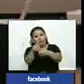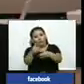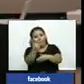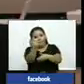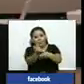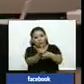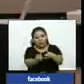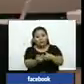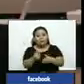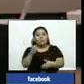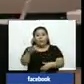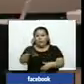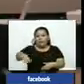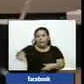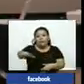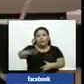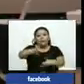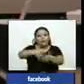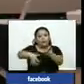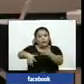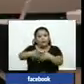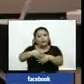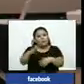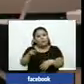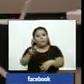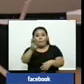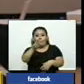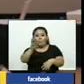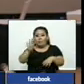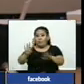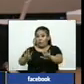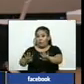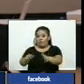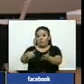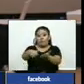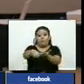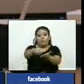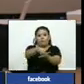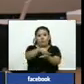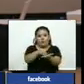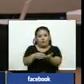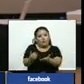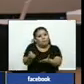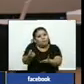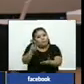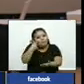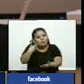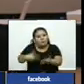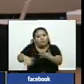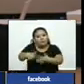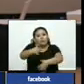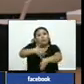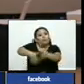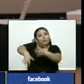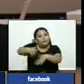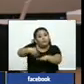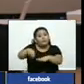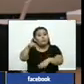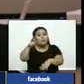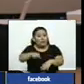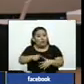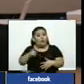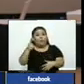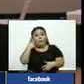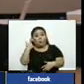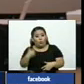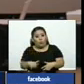locales. En la zona costera generalmente se consideran 29 municipios los que están en zona, digamos, de amenaza por tsunamis. La amenaza pues varía